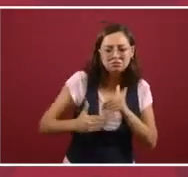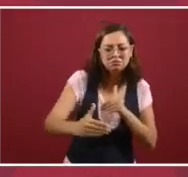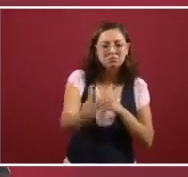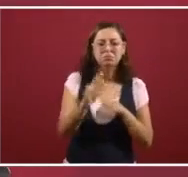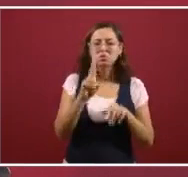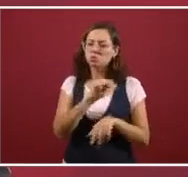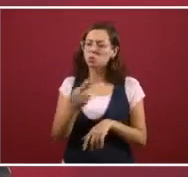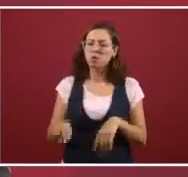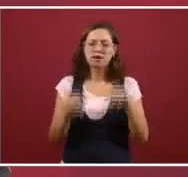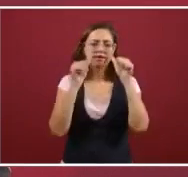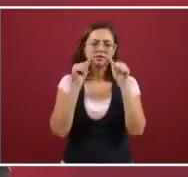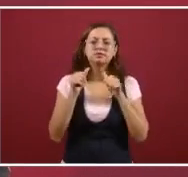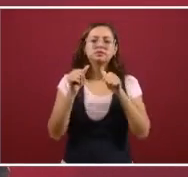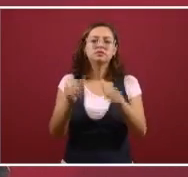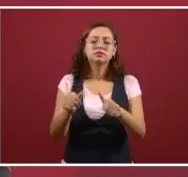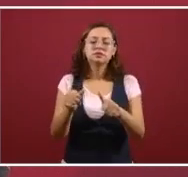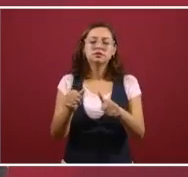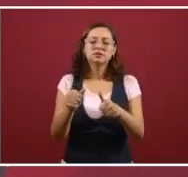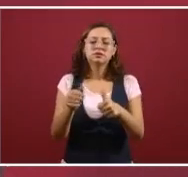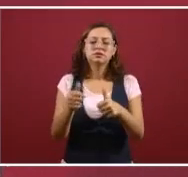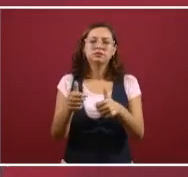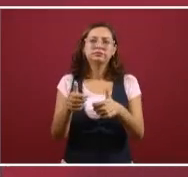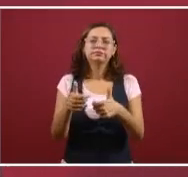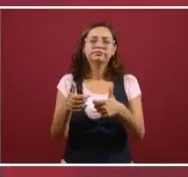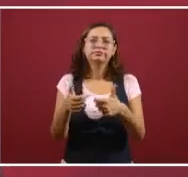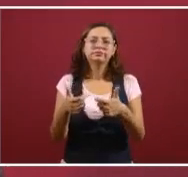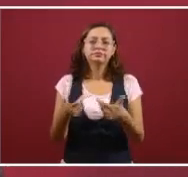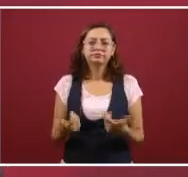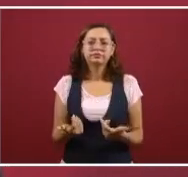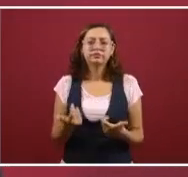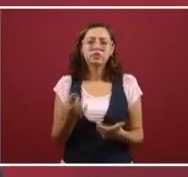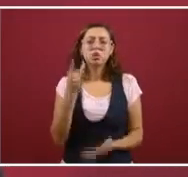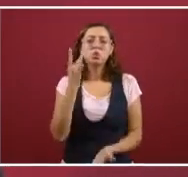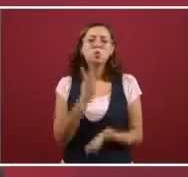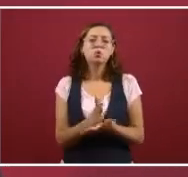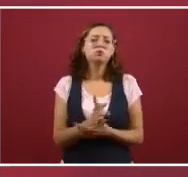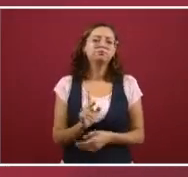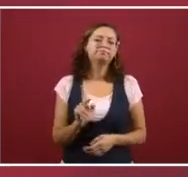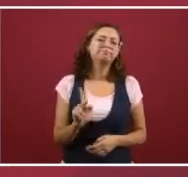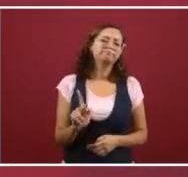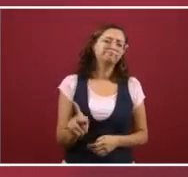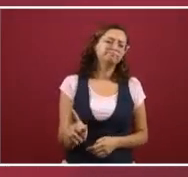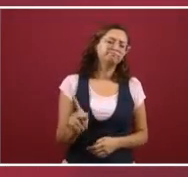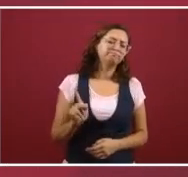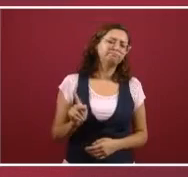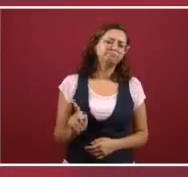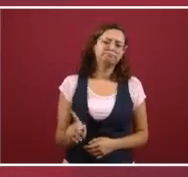y se simuló